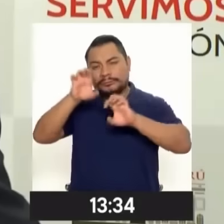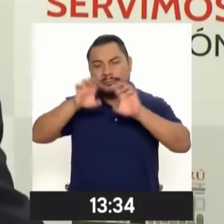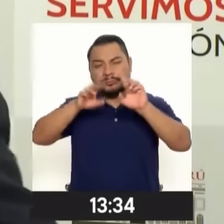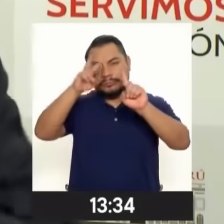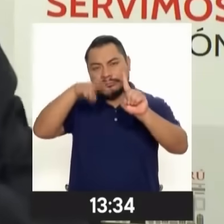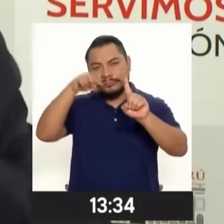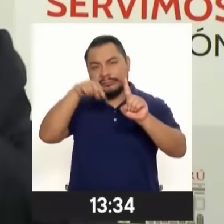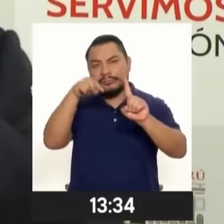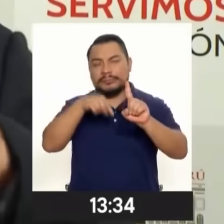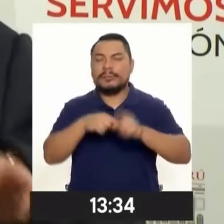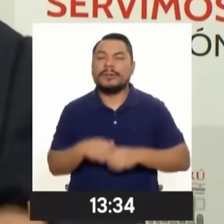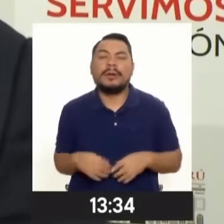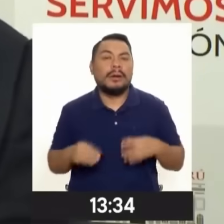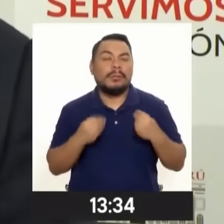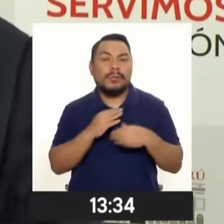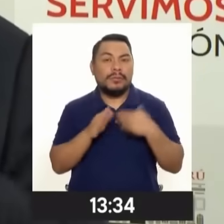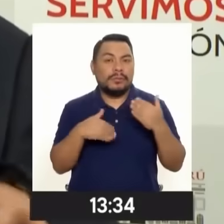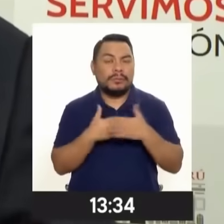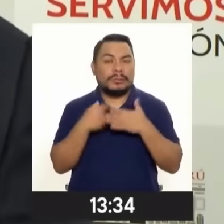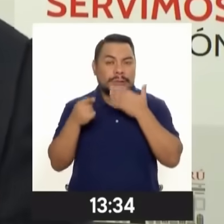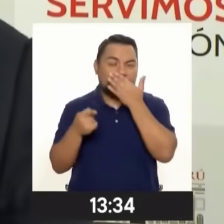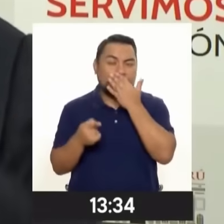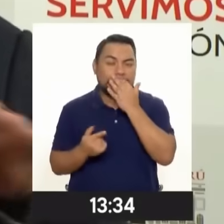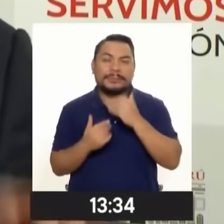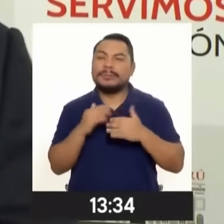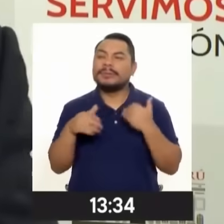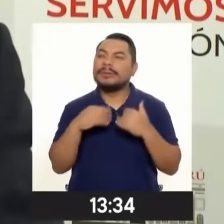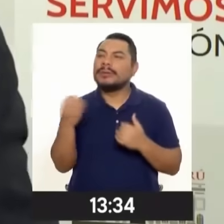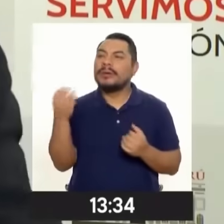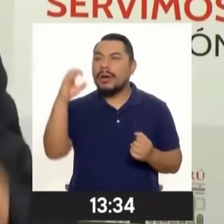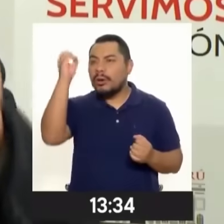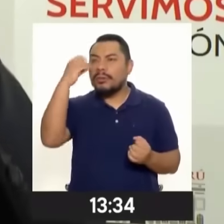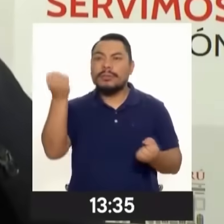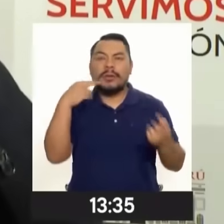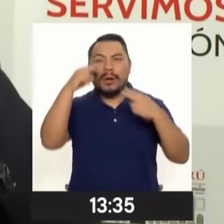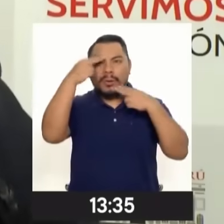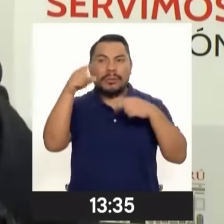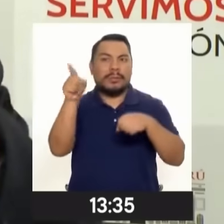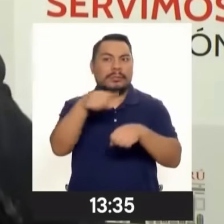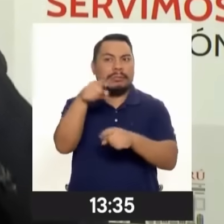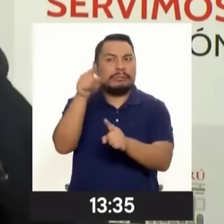millonario. Porque todo este tipo de comentarios de los medios, ojo,